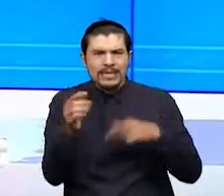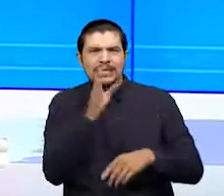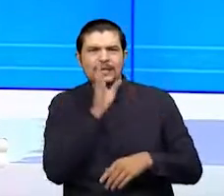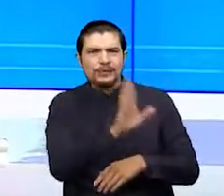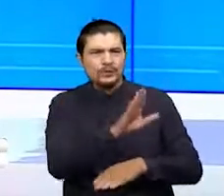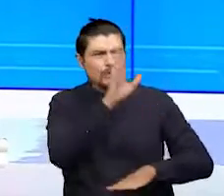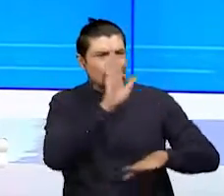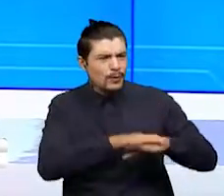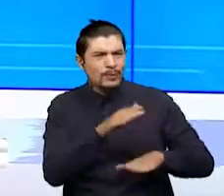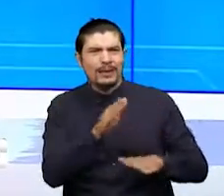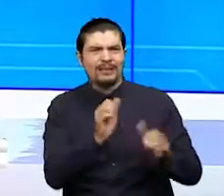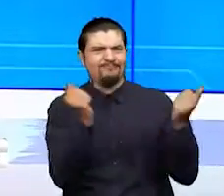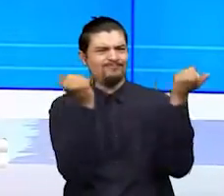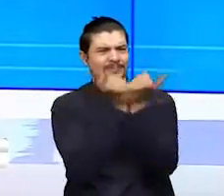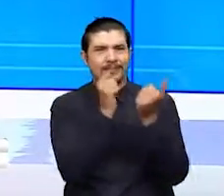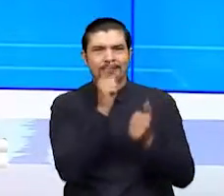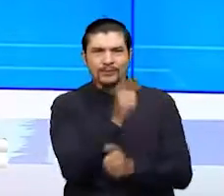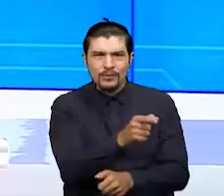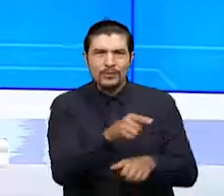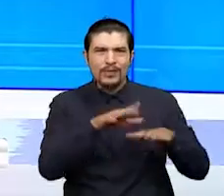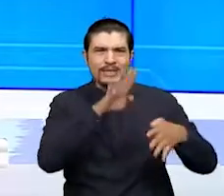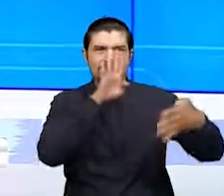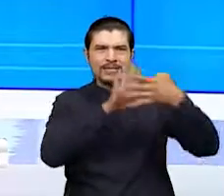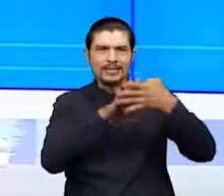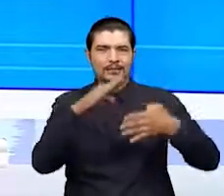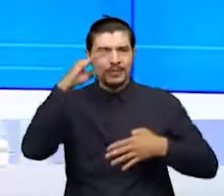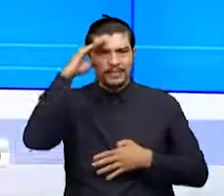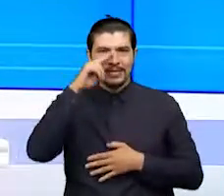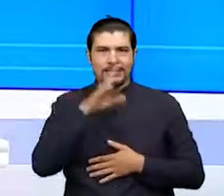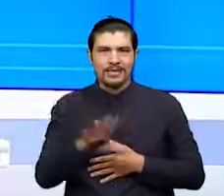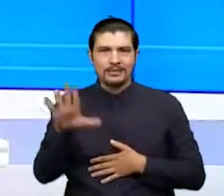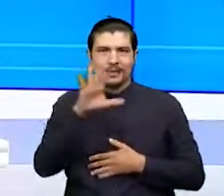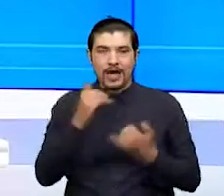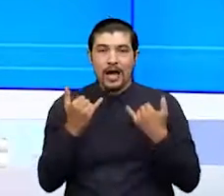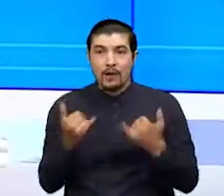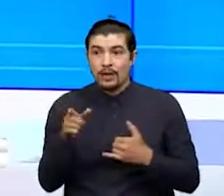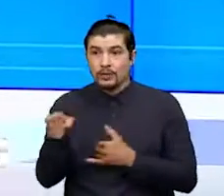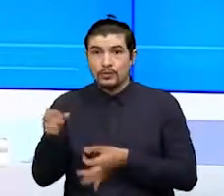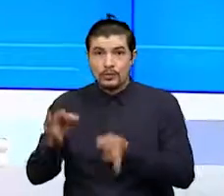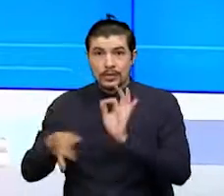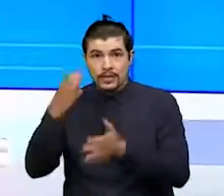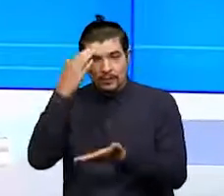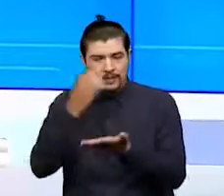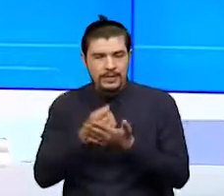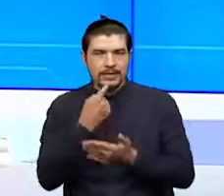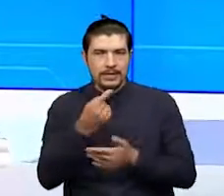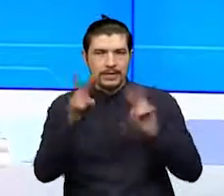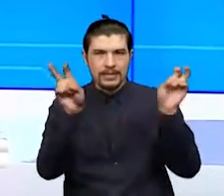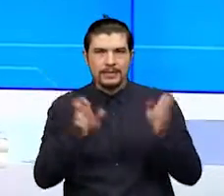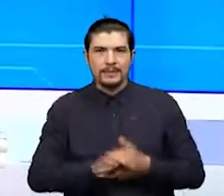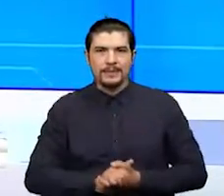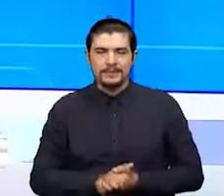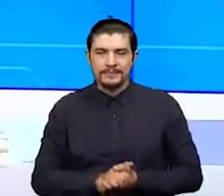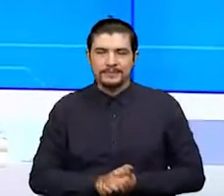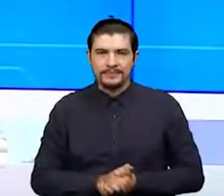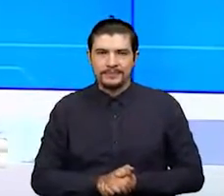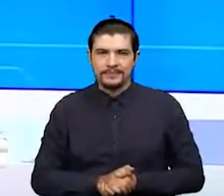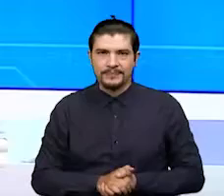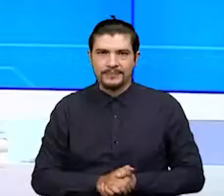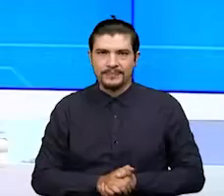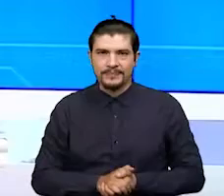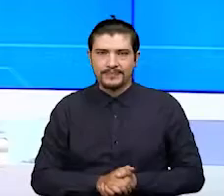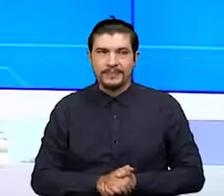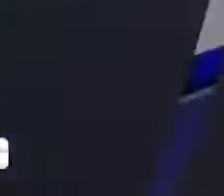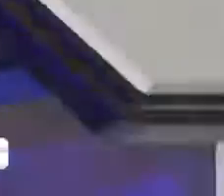de los hacinamientos en los centros de atención inmediata de la policía nacional judicial se pronunció al respecto pilar velázquez buenas tardes usted tiene más